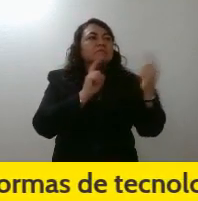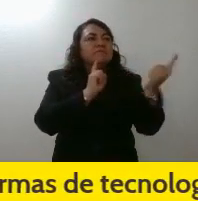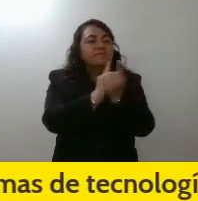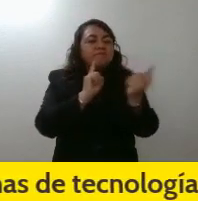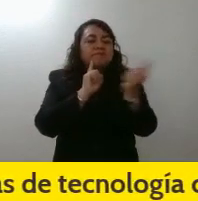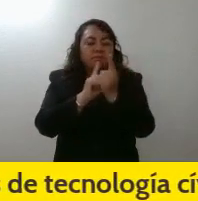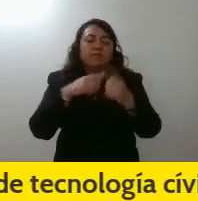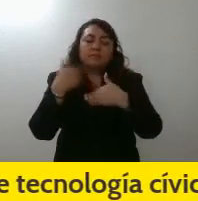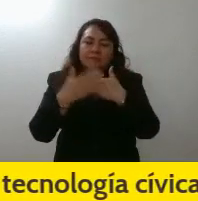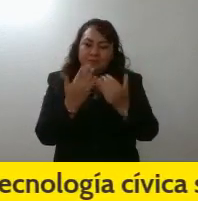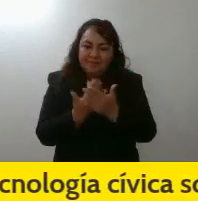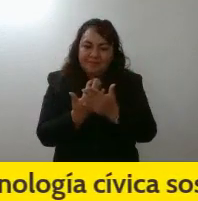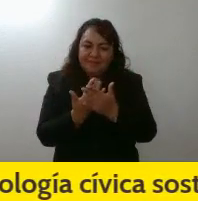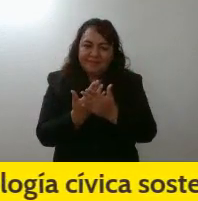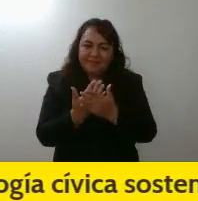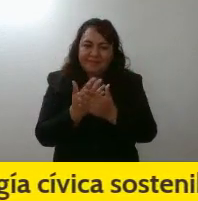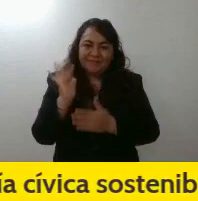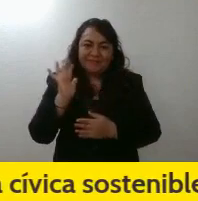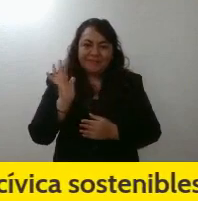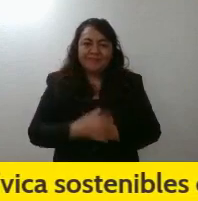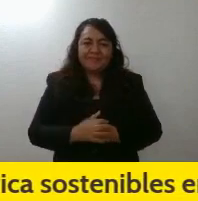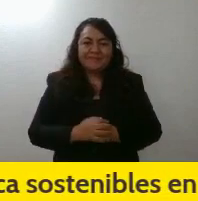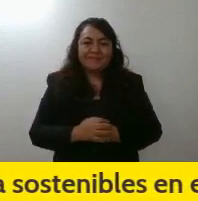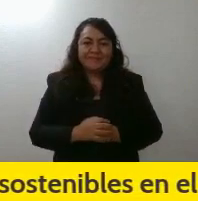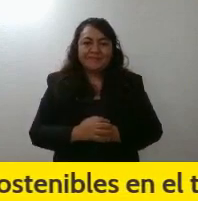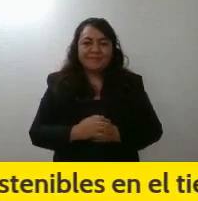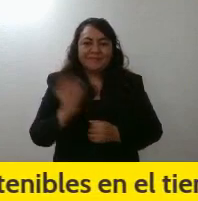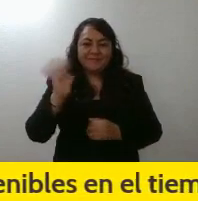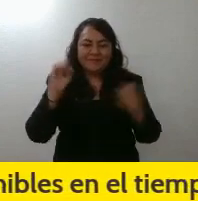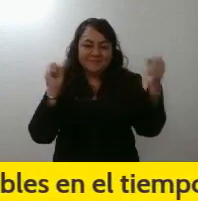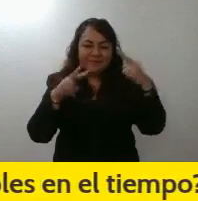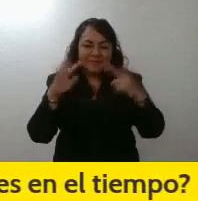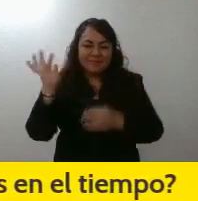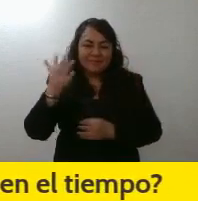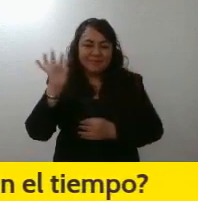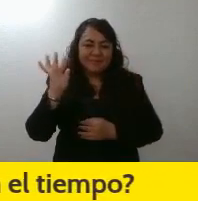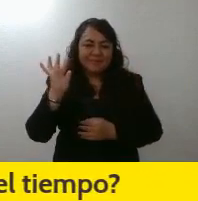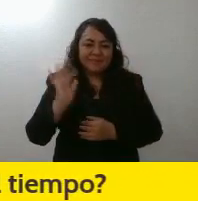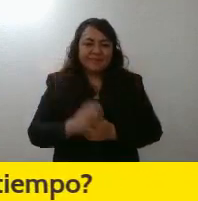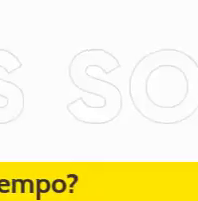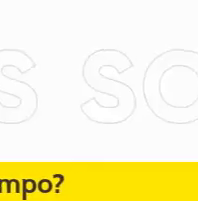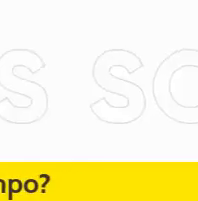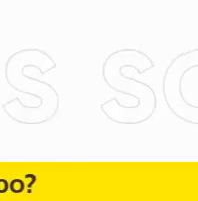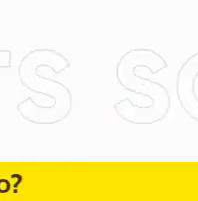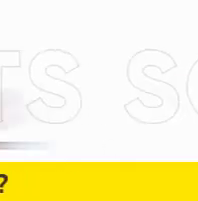los esperamos. Chao. Nos vemos. Adiós. Chao.